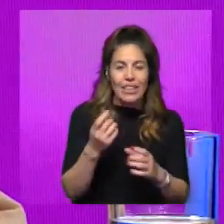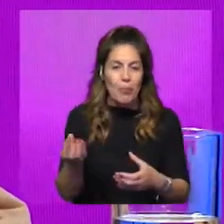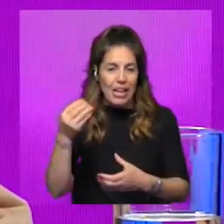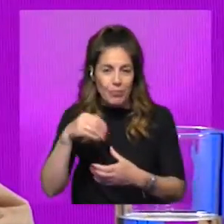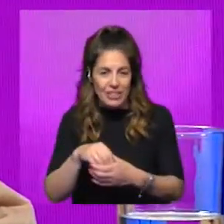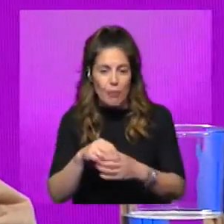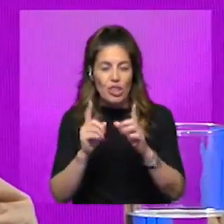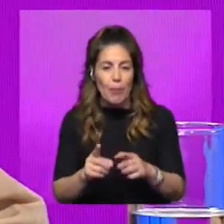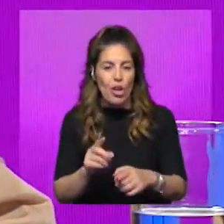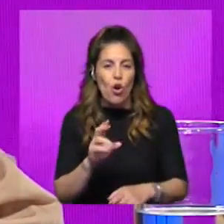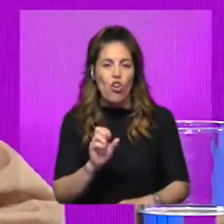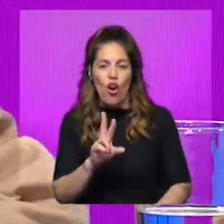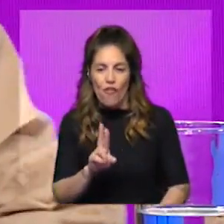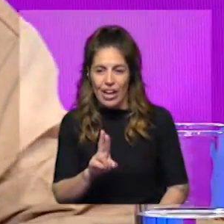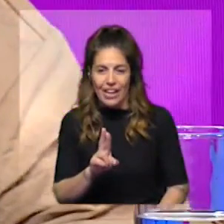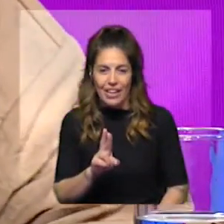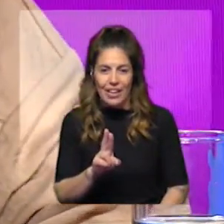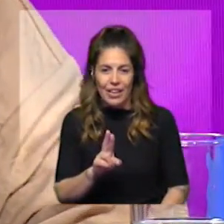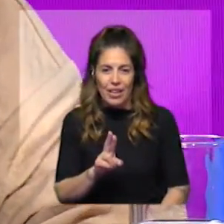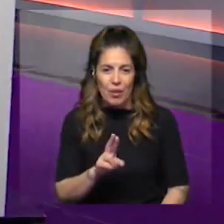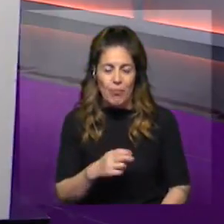con un cover para reforzar el vivo.